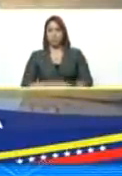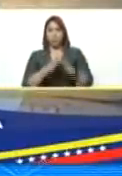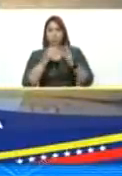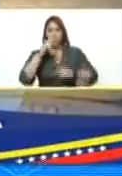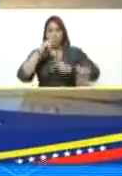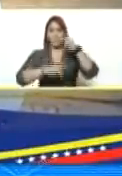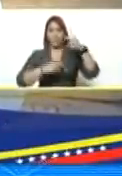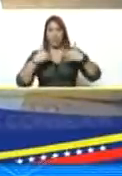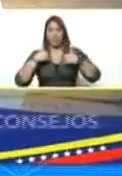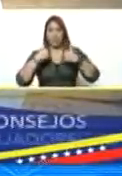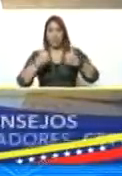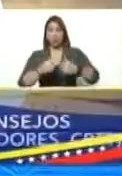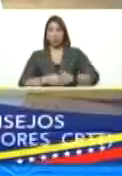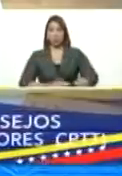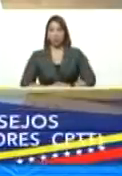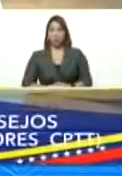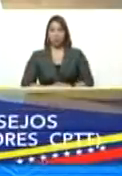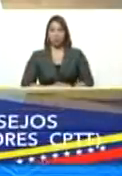salud.